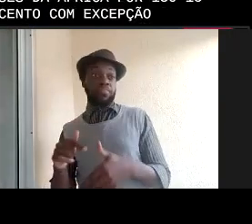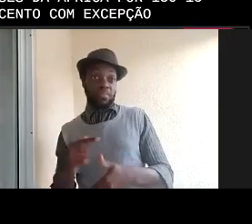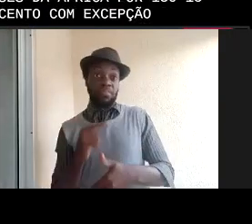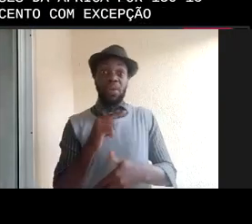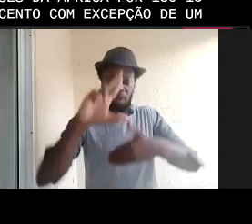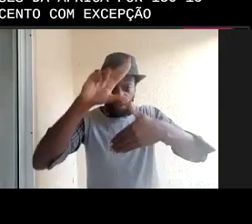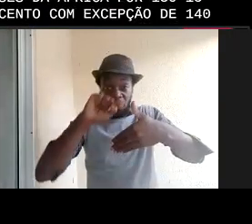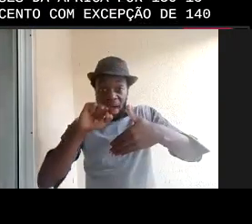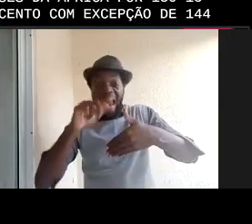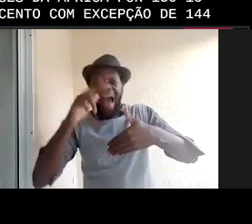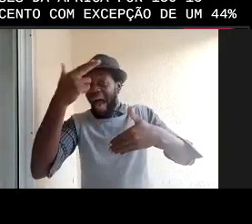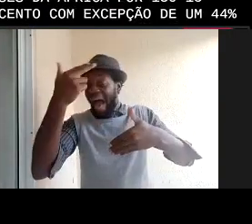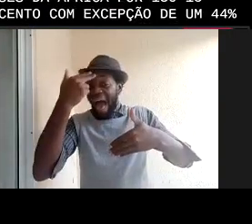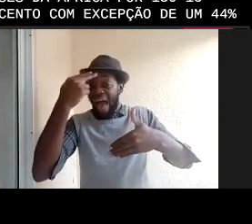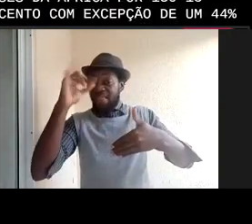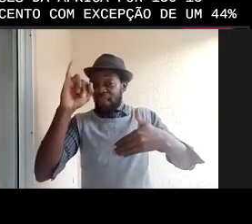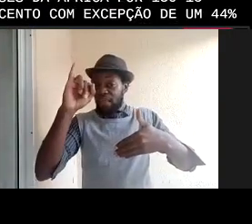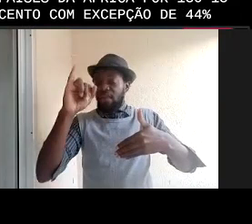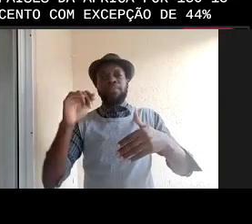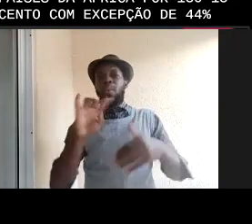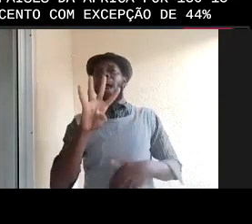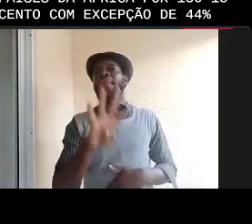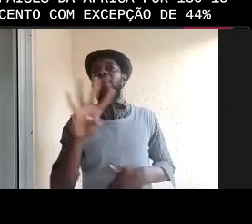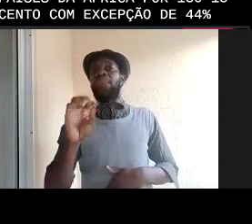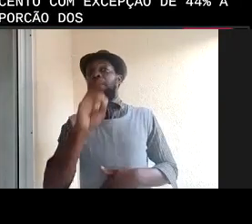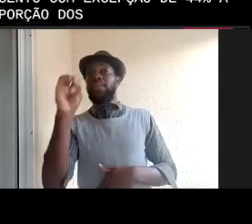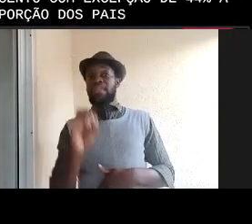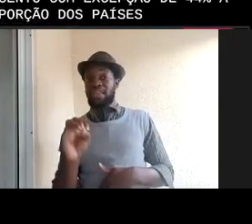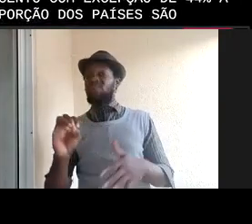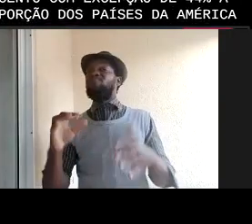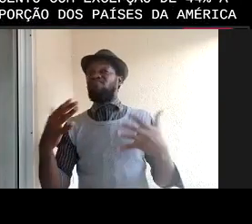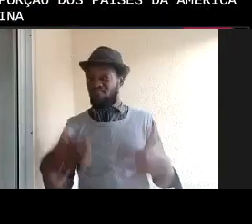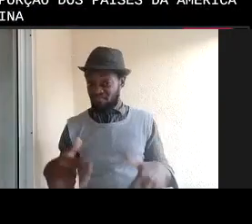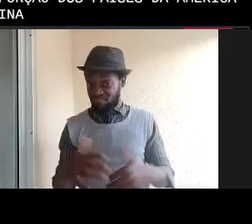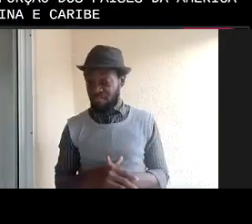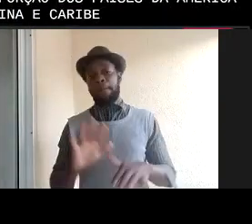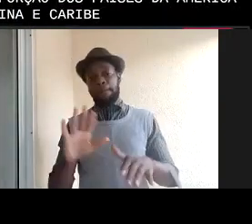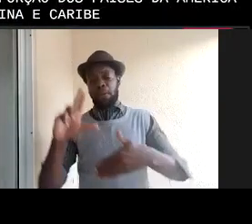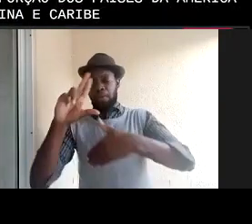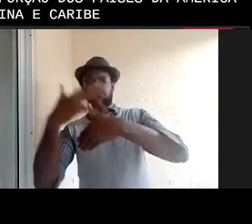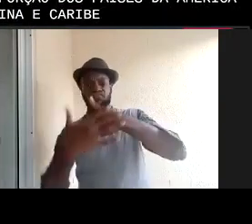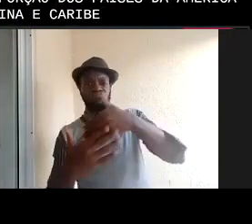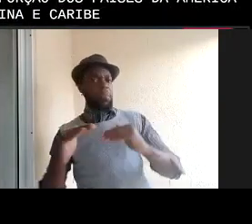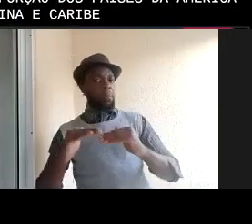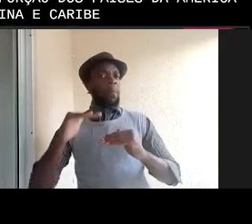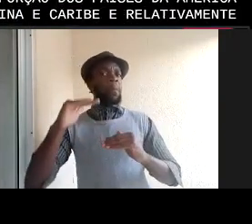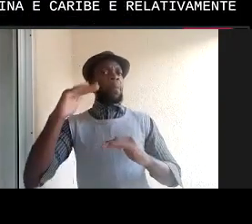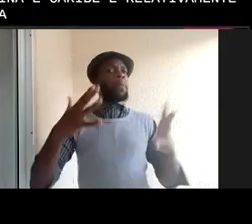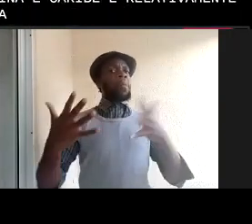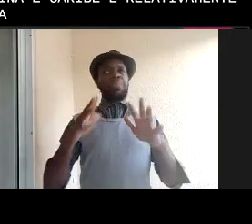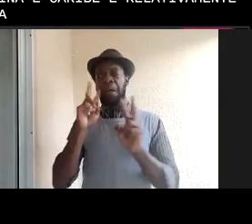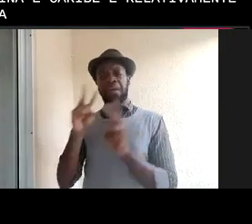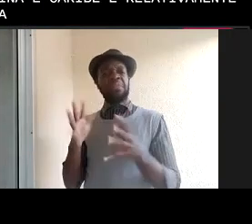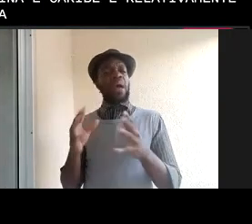44%. La proporción de los países en América Latina y el Caribe es consistentemente alta, al menos del